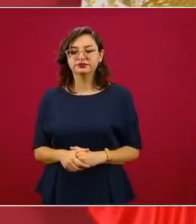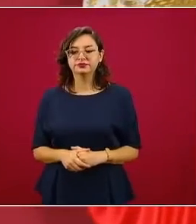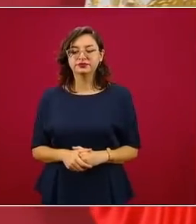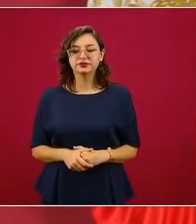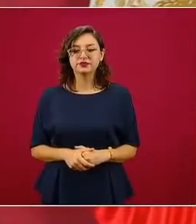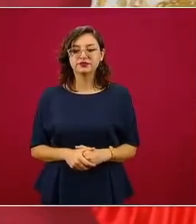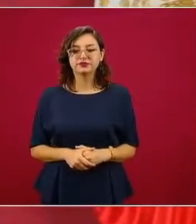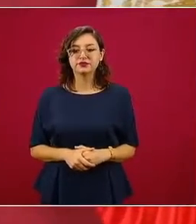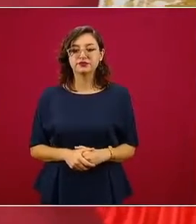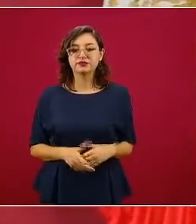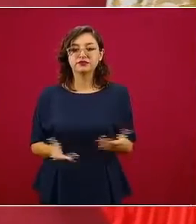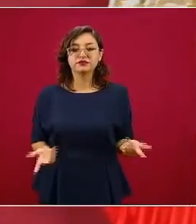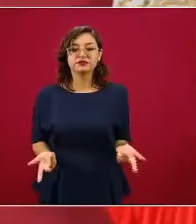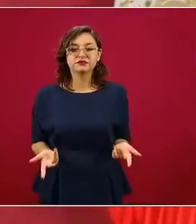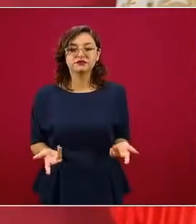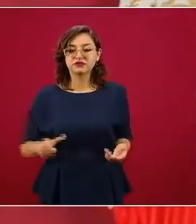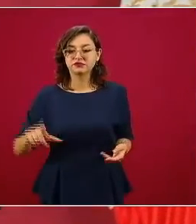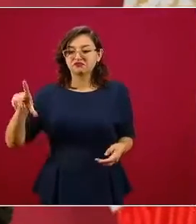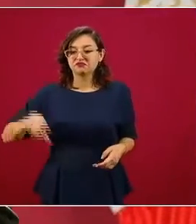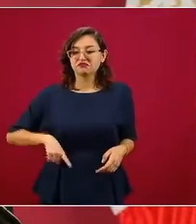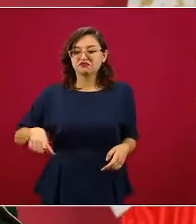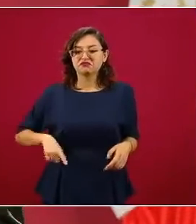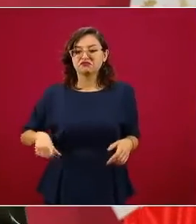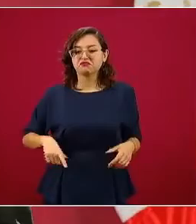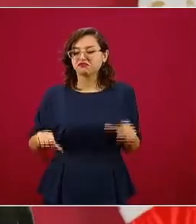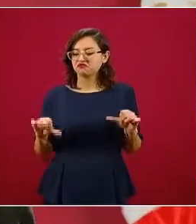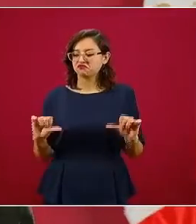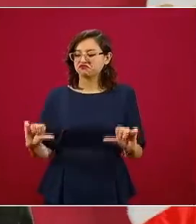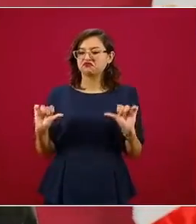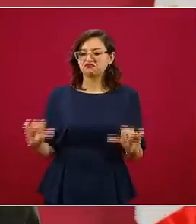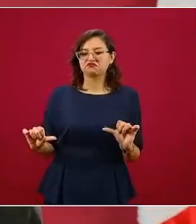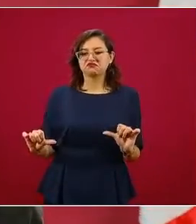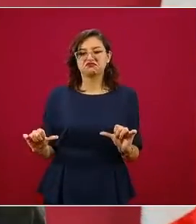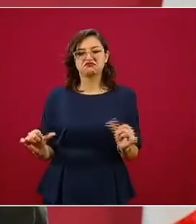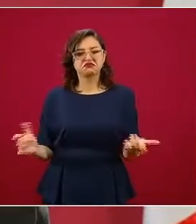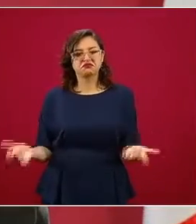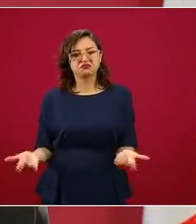Era un gobierno mantenido y bueno para nada.